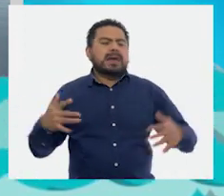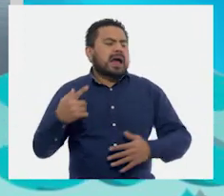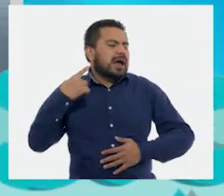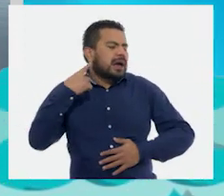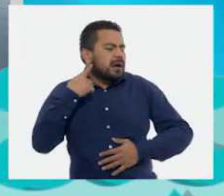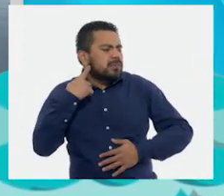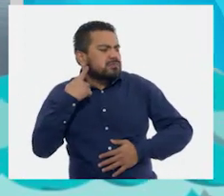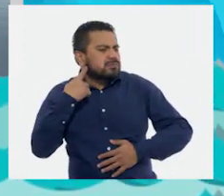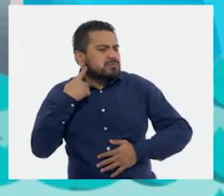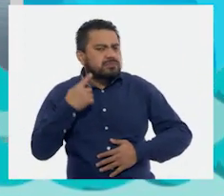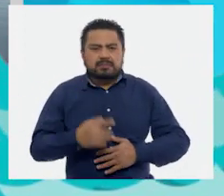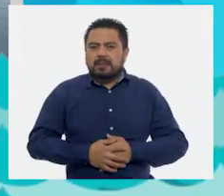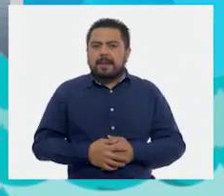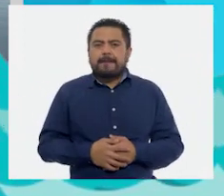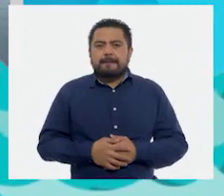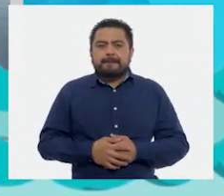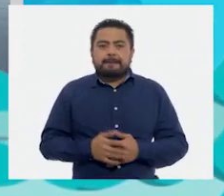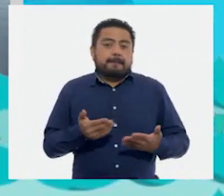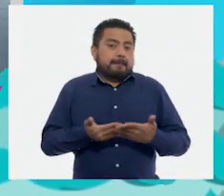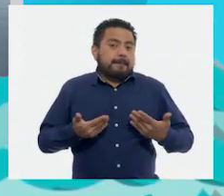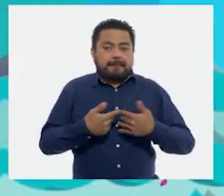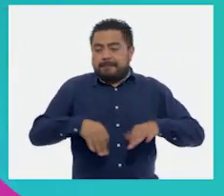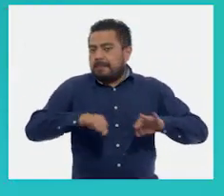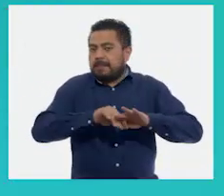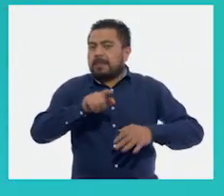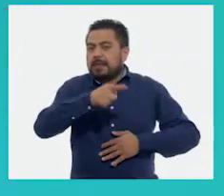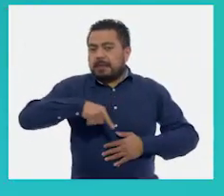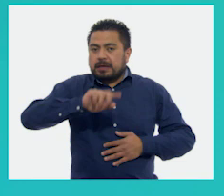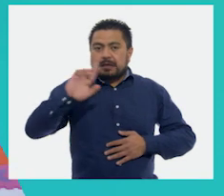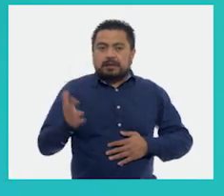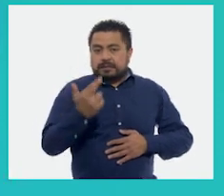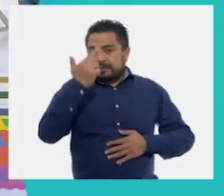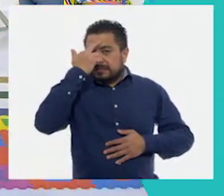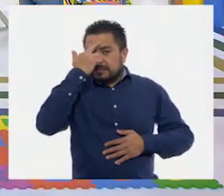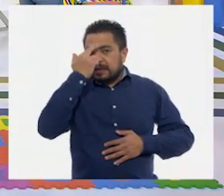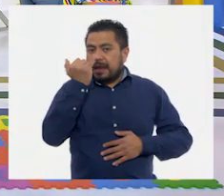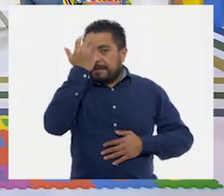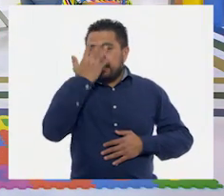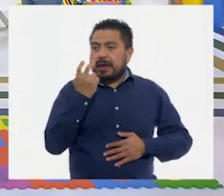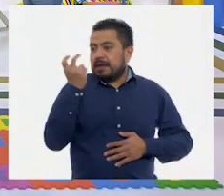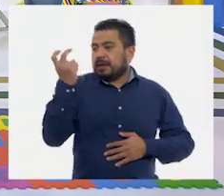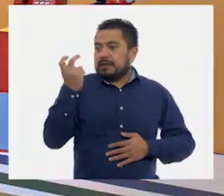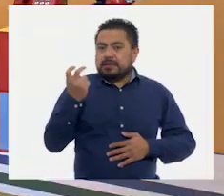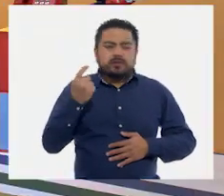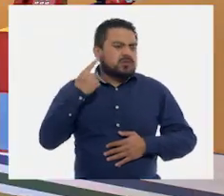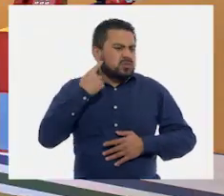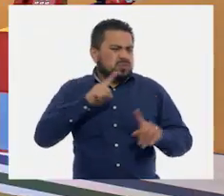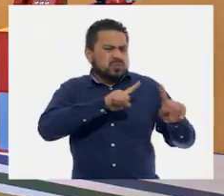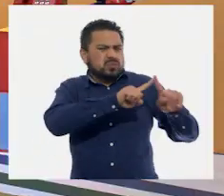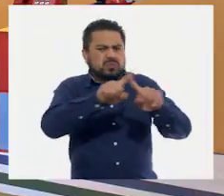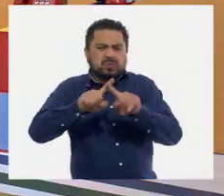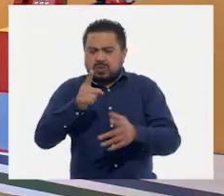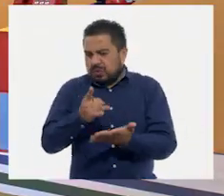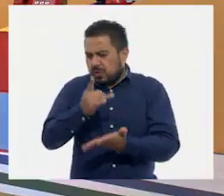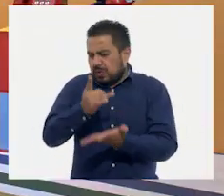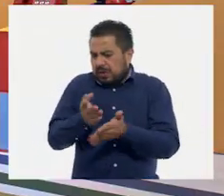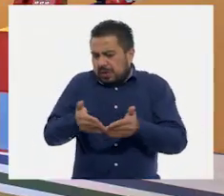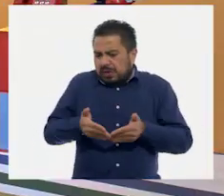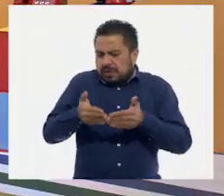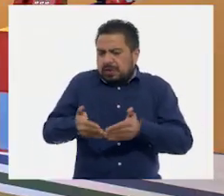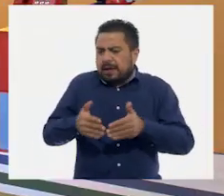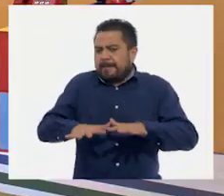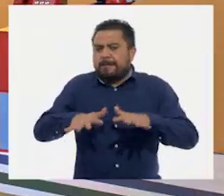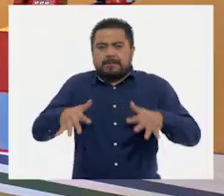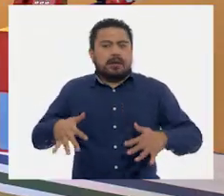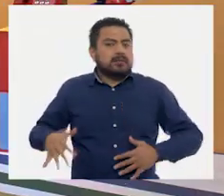el agua, mira. Ahora, es muy importante recordar que estas imágenes tienen muchos sonidos, ¿eh? No nada más el del barco ni